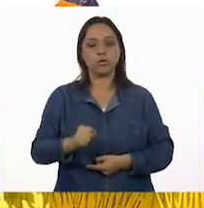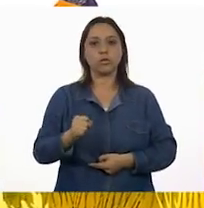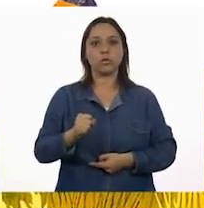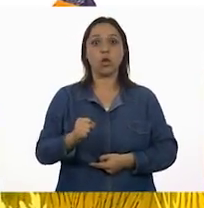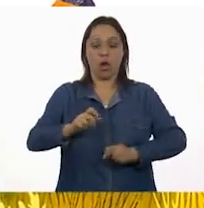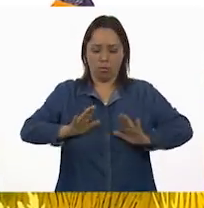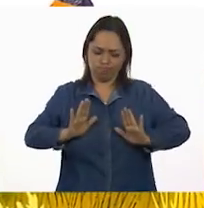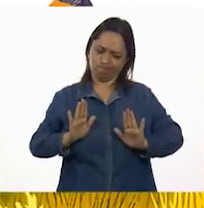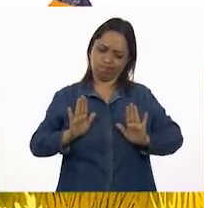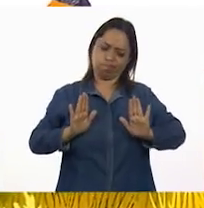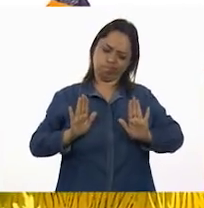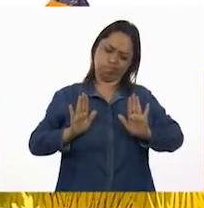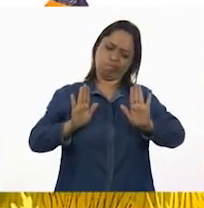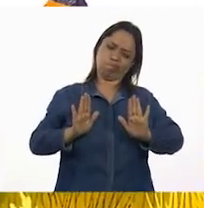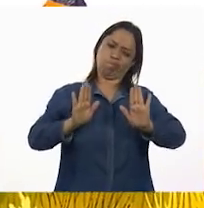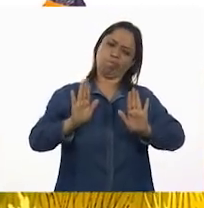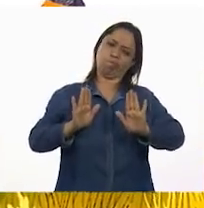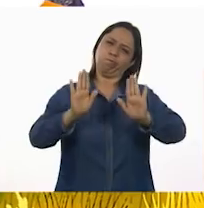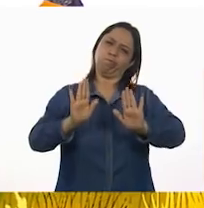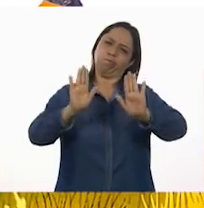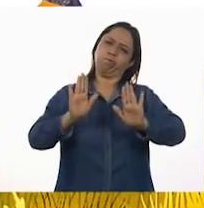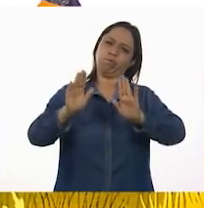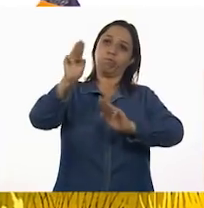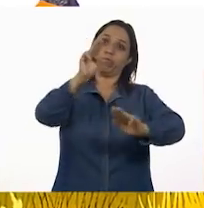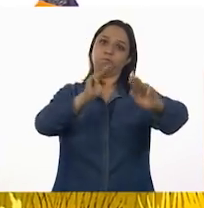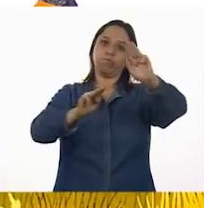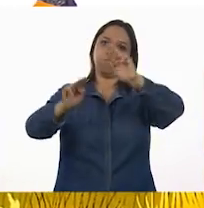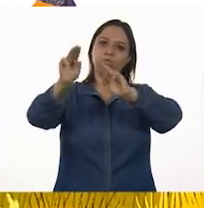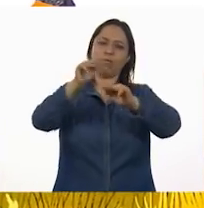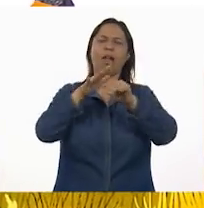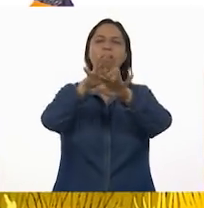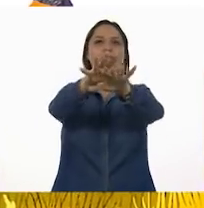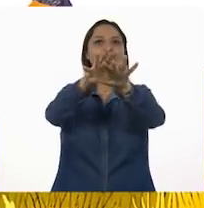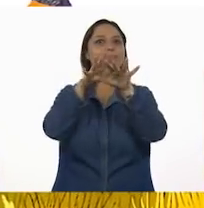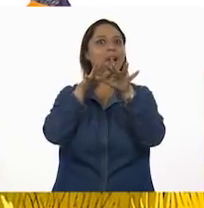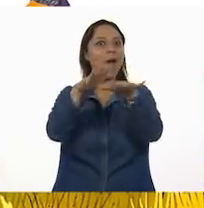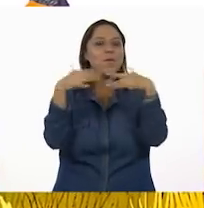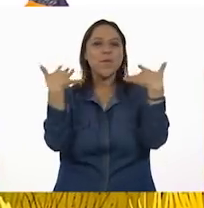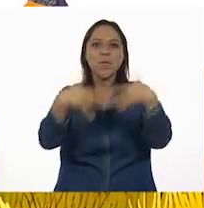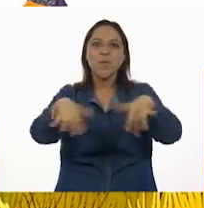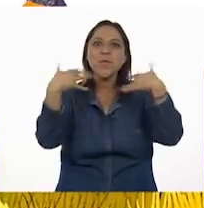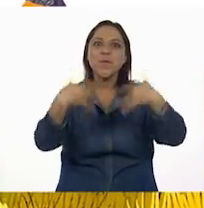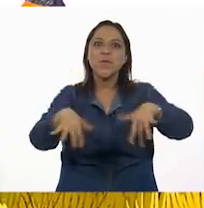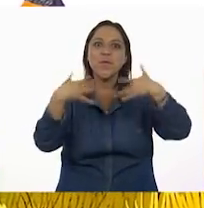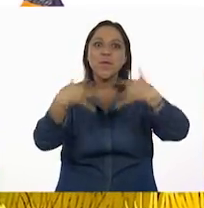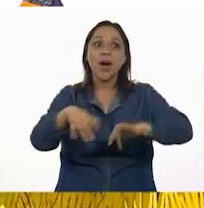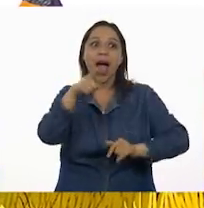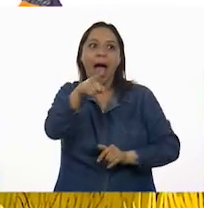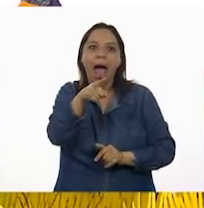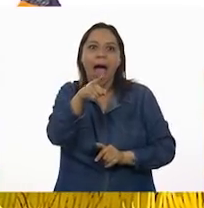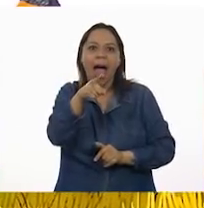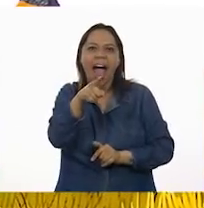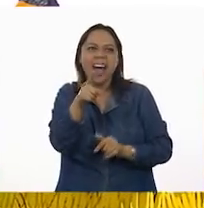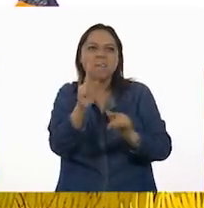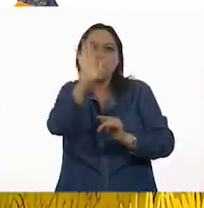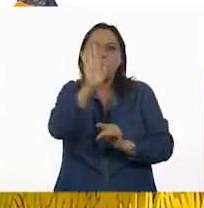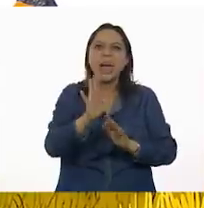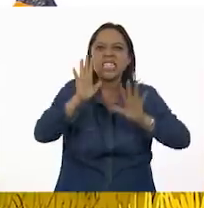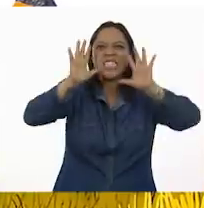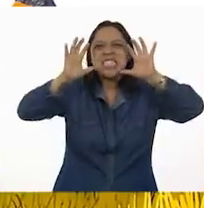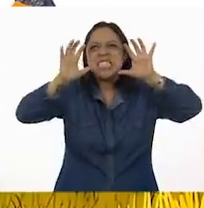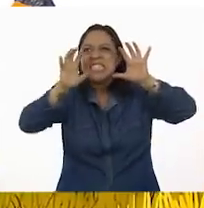cuesta arriba por la colina. ¡Es asombrosa! ¡Una increíble criatura monstruosa